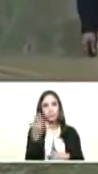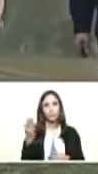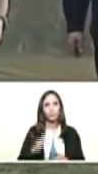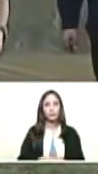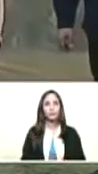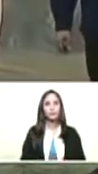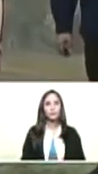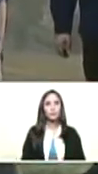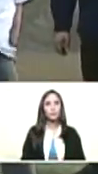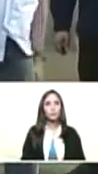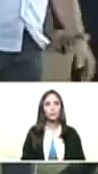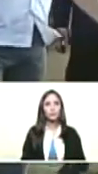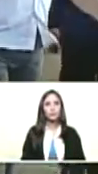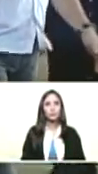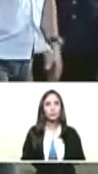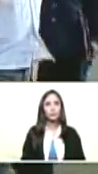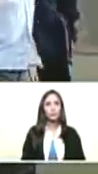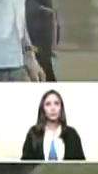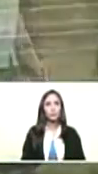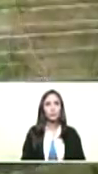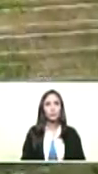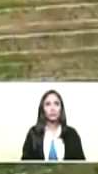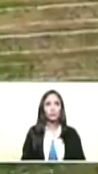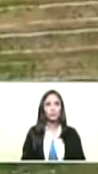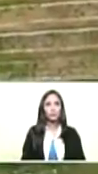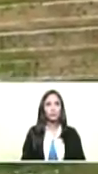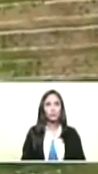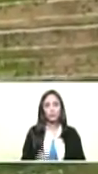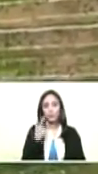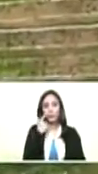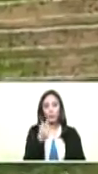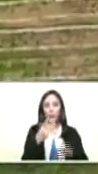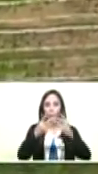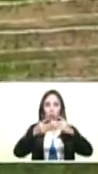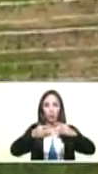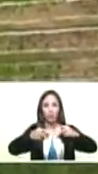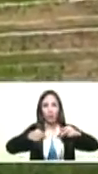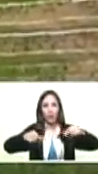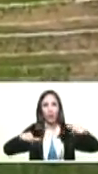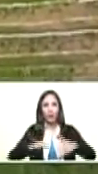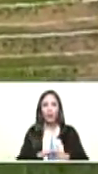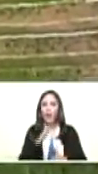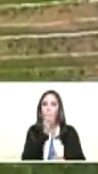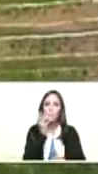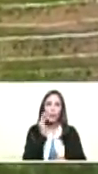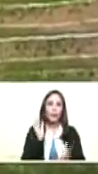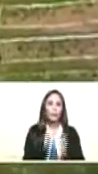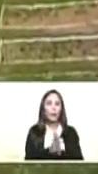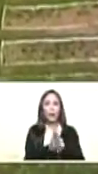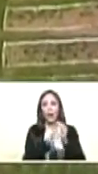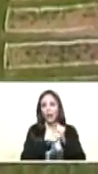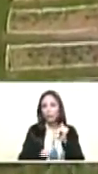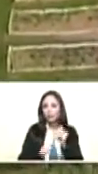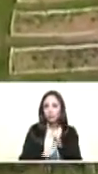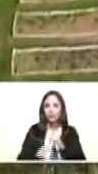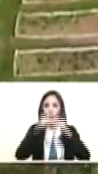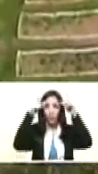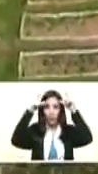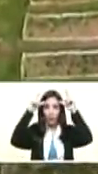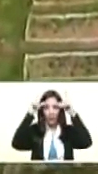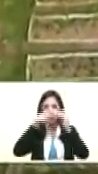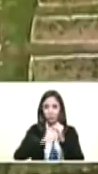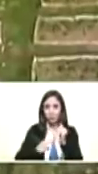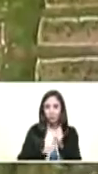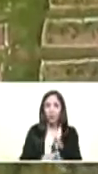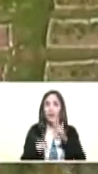derecho ve otra parte del proceso productivo que es el abono orgánico. Correcto. Esto hecho con bosta de vaca y bosta de caballo traído del hipódromo. Se deja